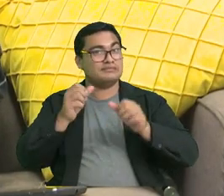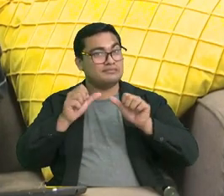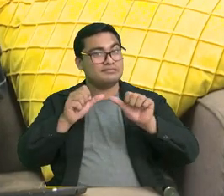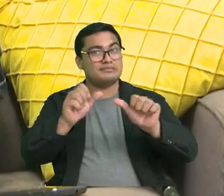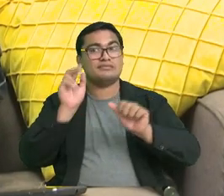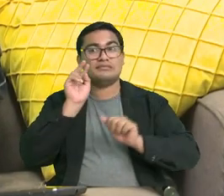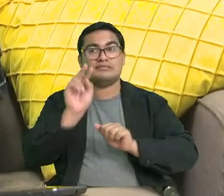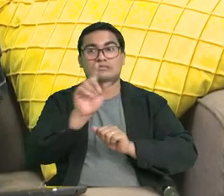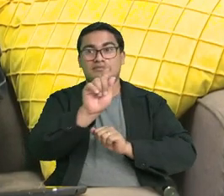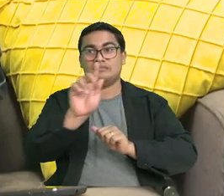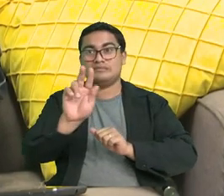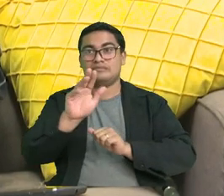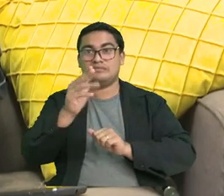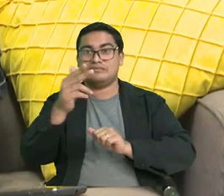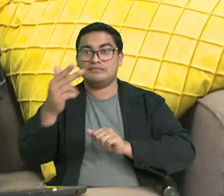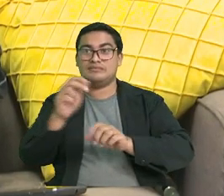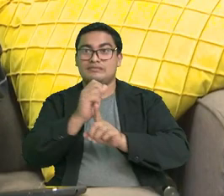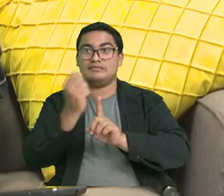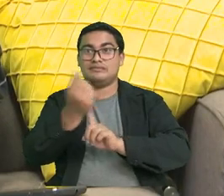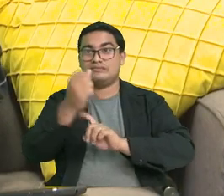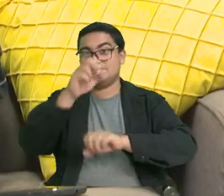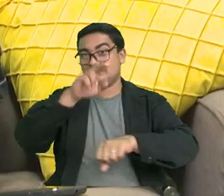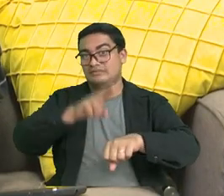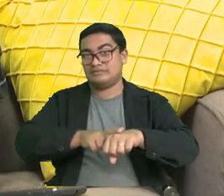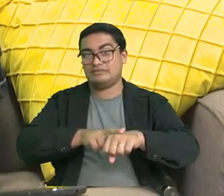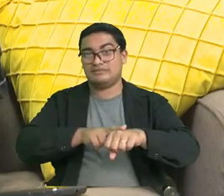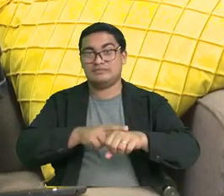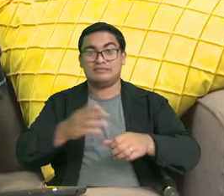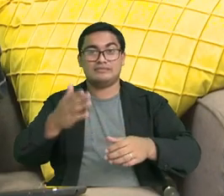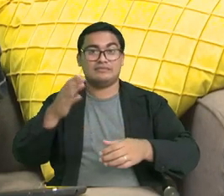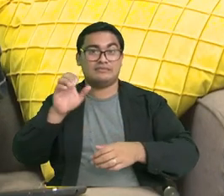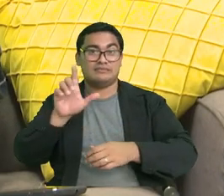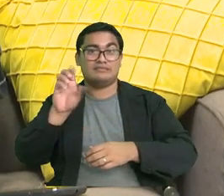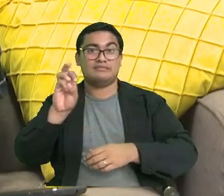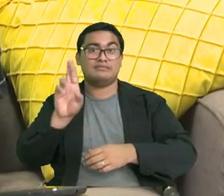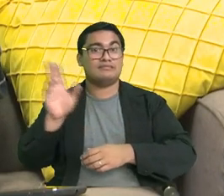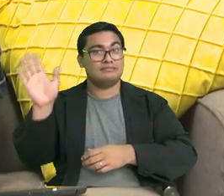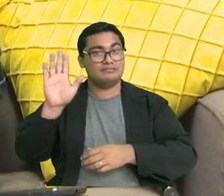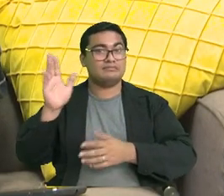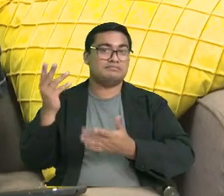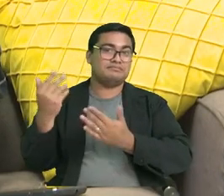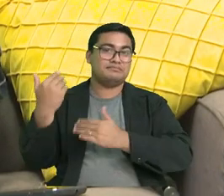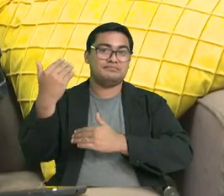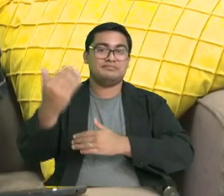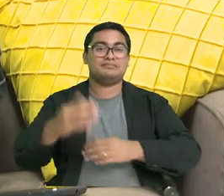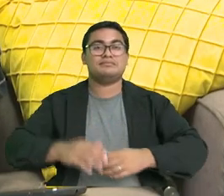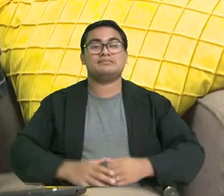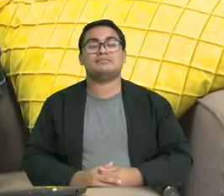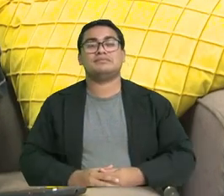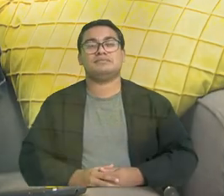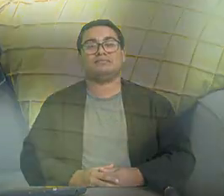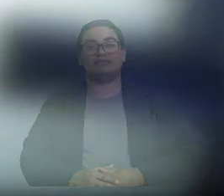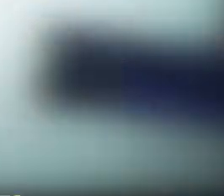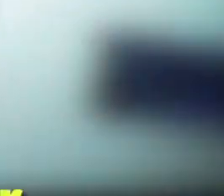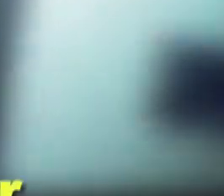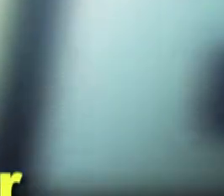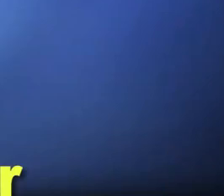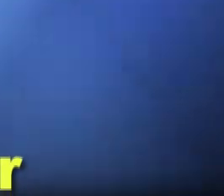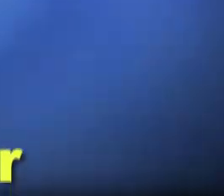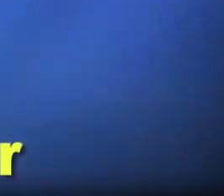a que se quede en fiel sintonía del canal parlamentario. El canal de la Asamblea Nacional estuvo con ustedes, Elmer Marcy, y les esperamos en una nueva edición.